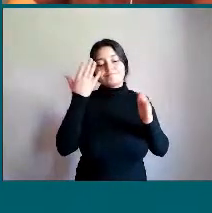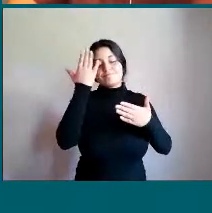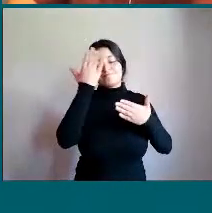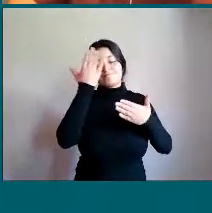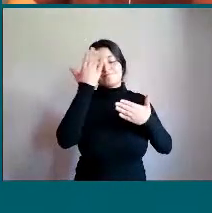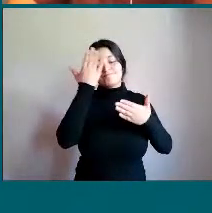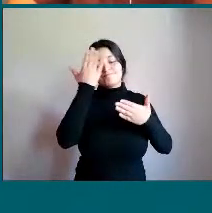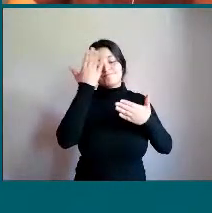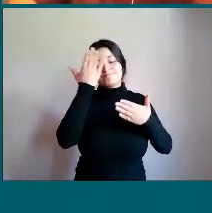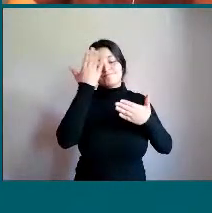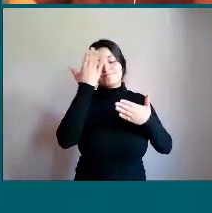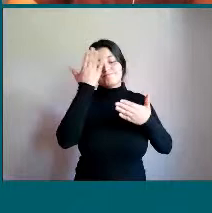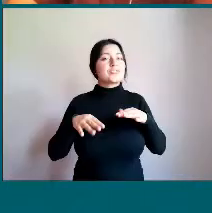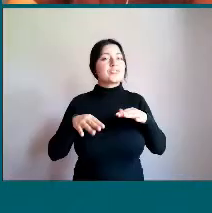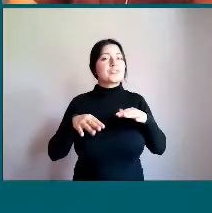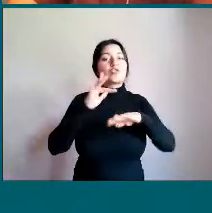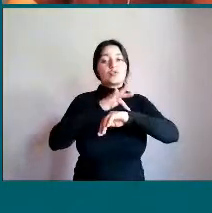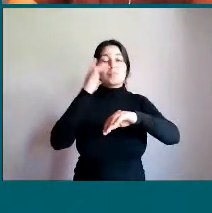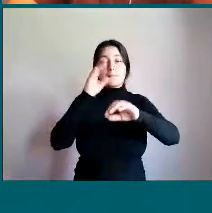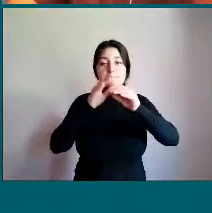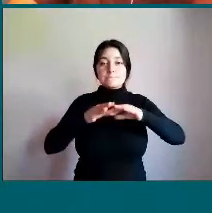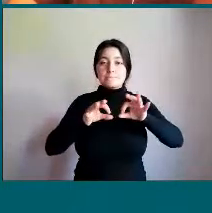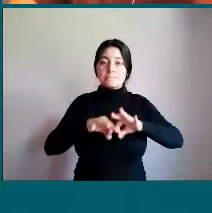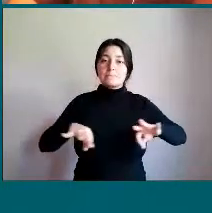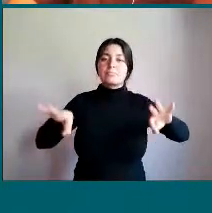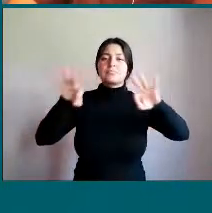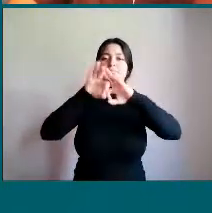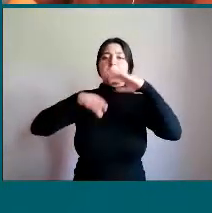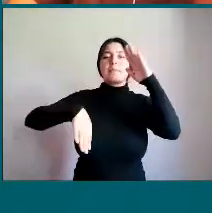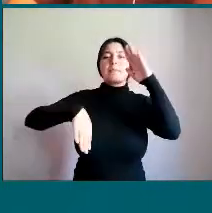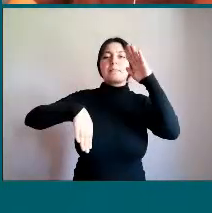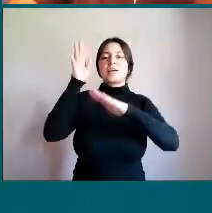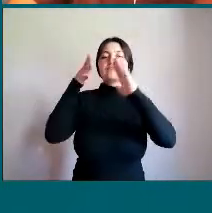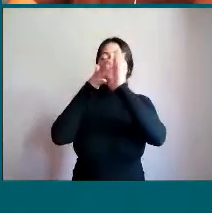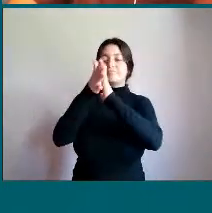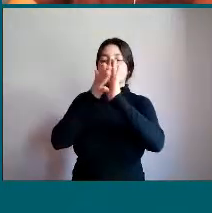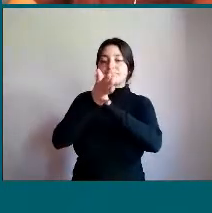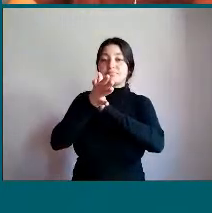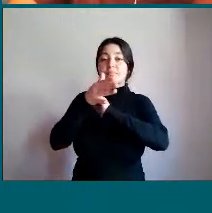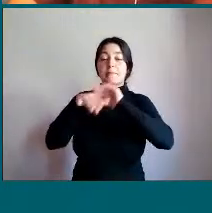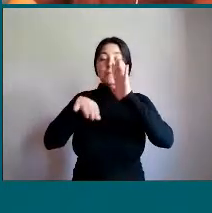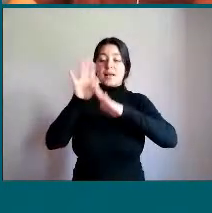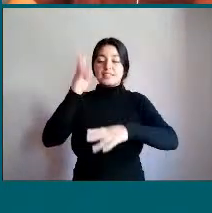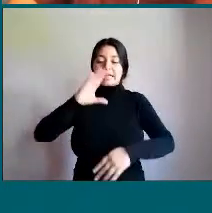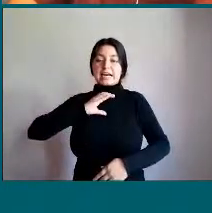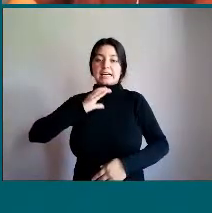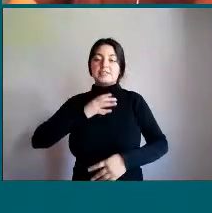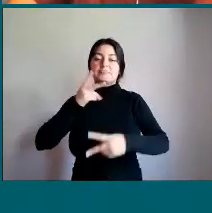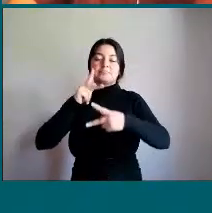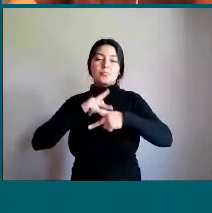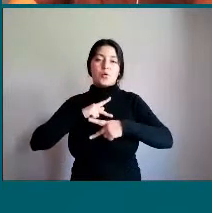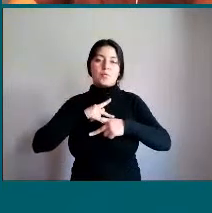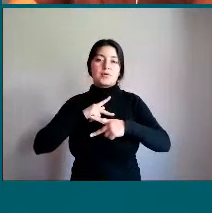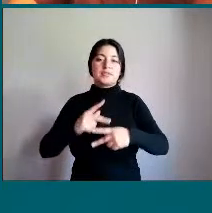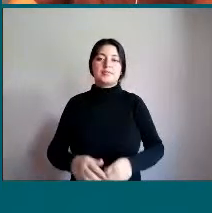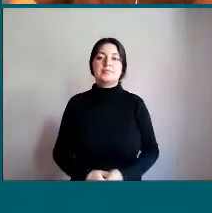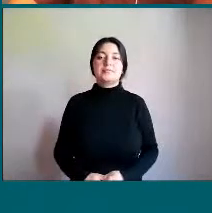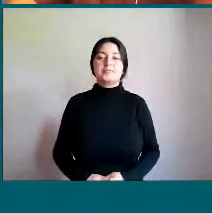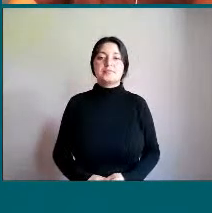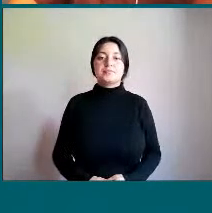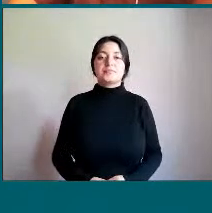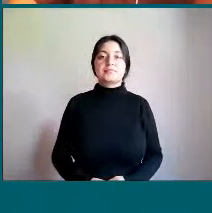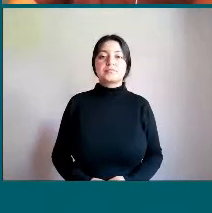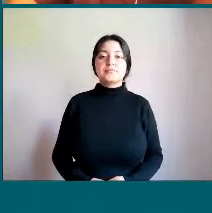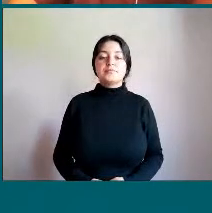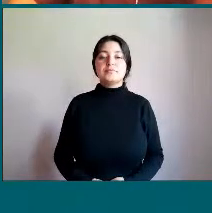oportunidad de dar más información, sobre todo de carácter cualitativo, ¿vale? Dice, la evaluación formativa no termina en números,